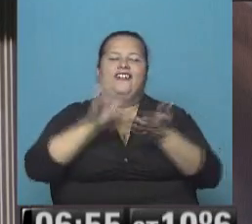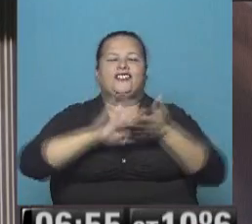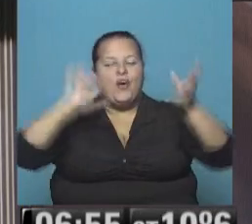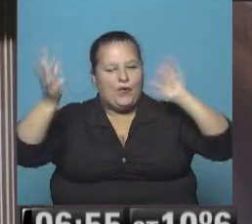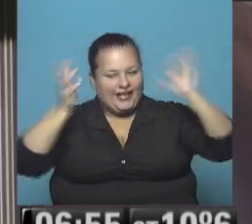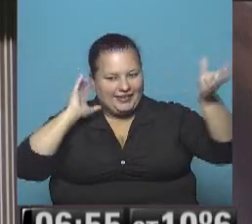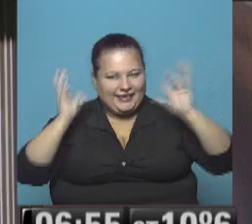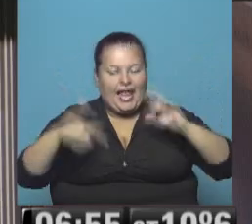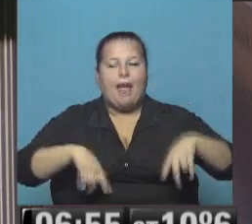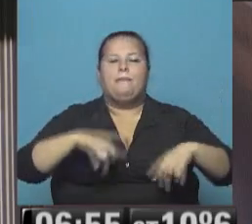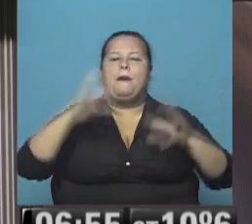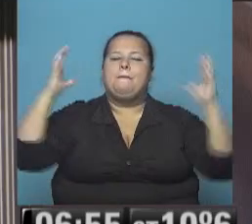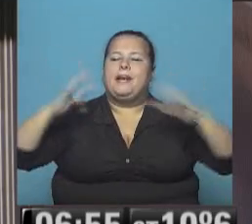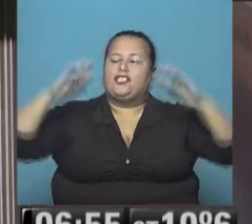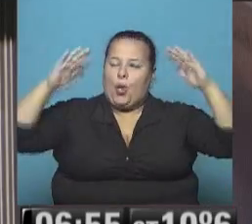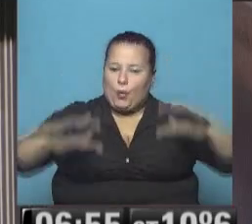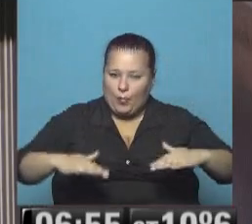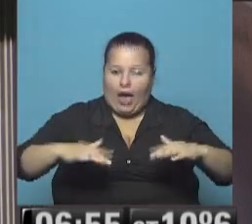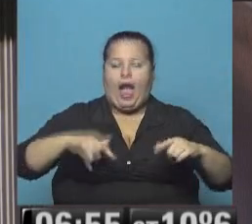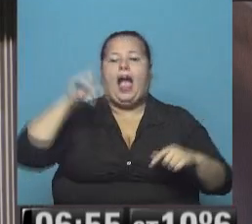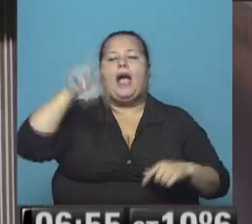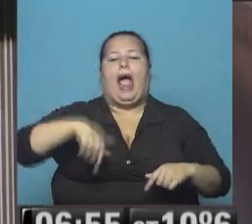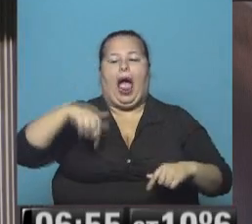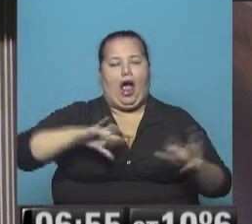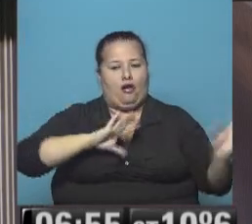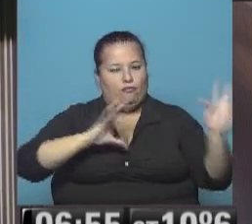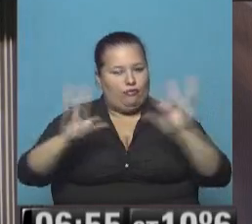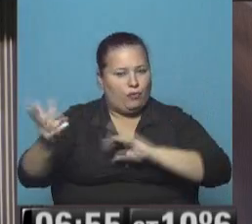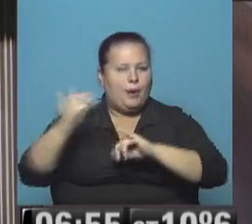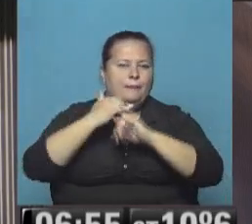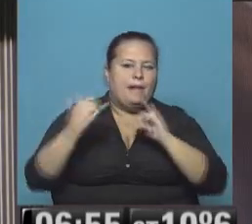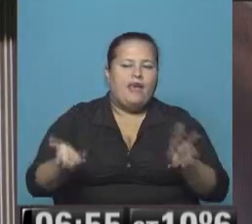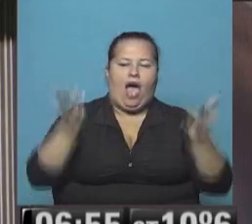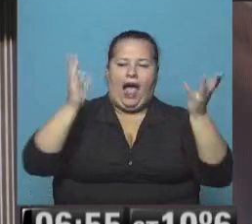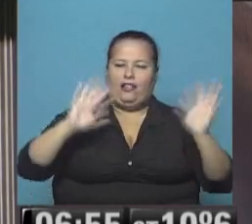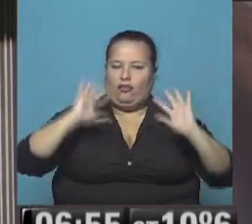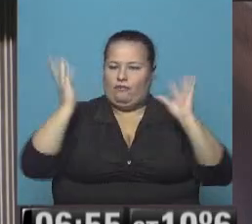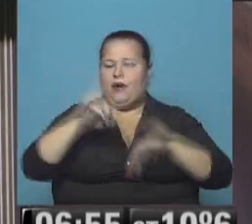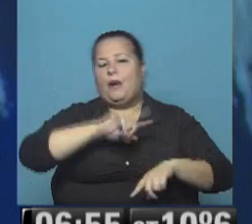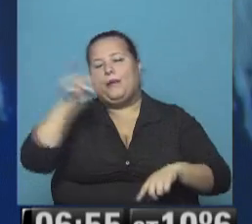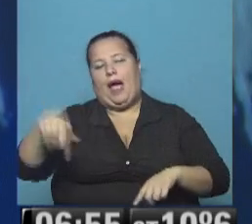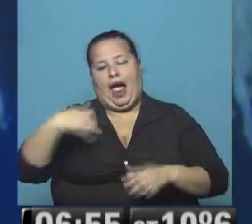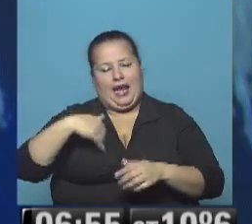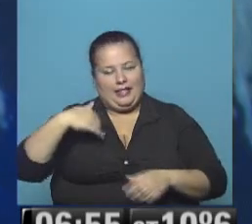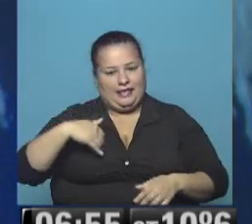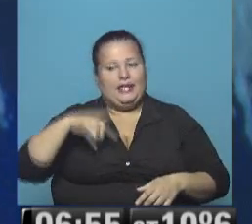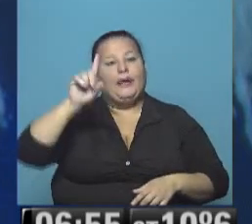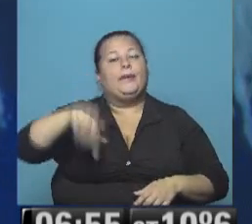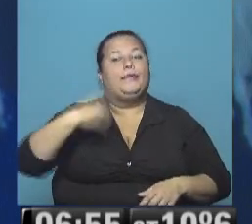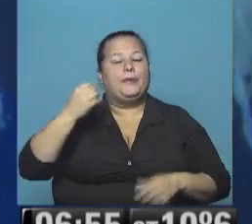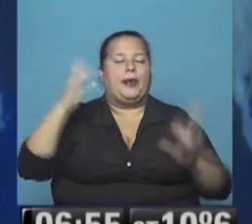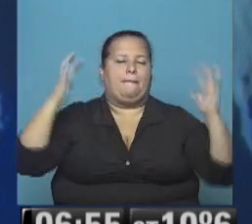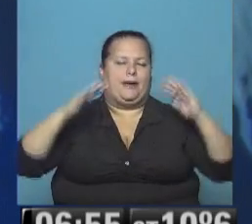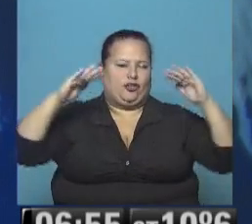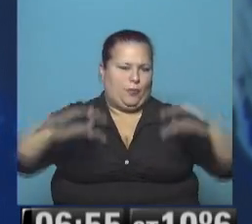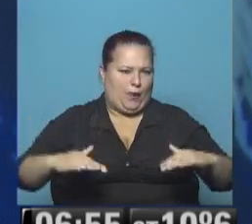tiempo un sistema de baja presión importante que está ingresando en estos momentos en niveles medios y altos de la atmósfera hacia nuestro país va a generar un sistema de